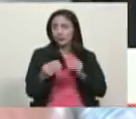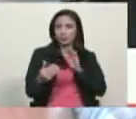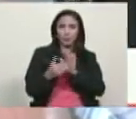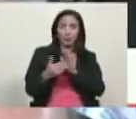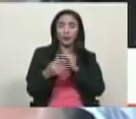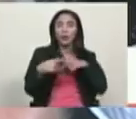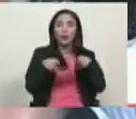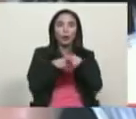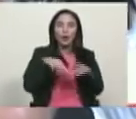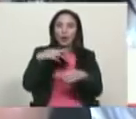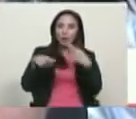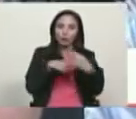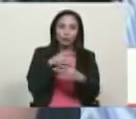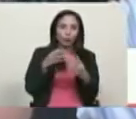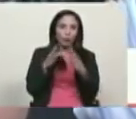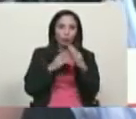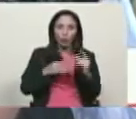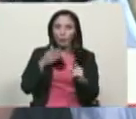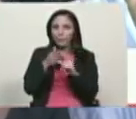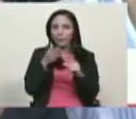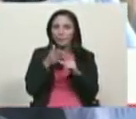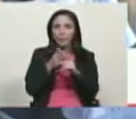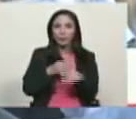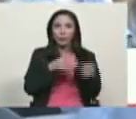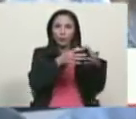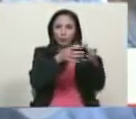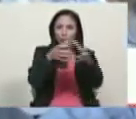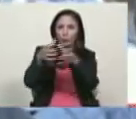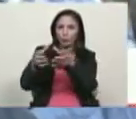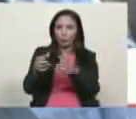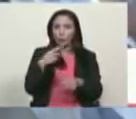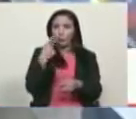izquierda, contra todos los sectores progresistas.